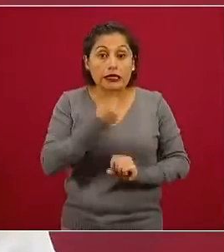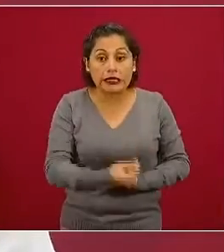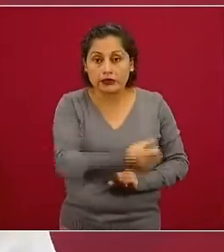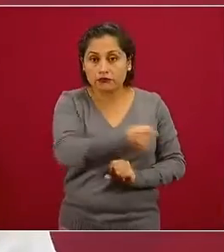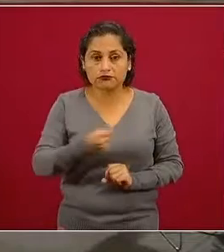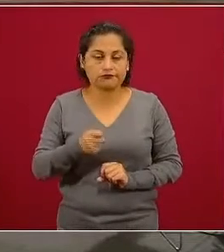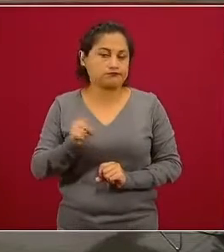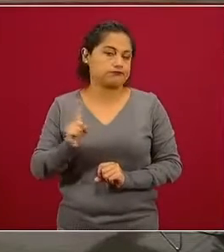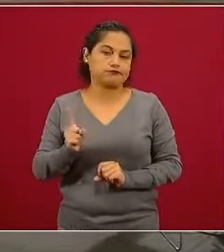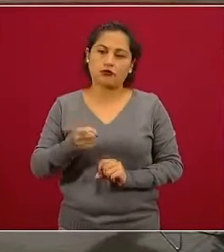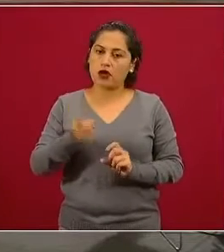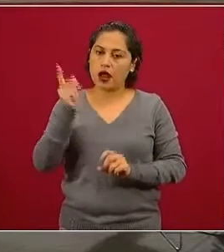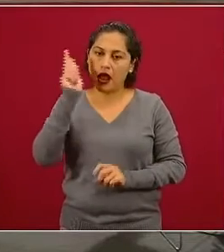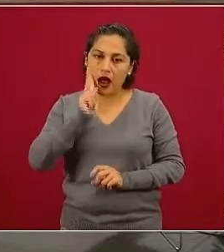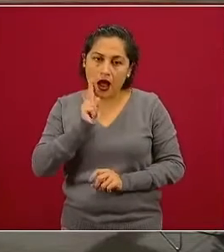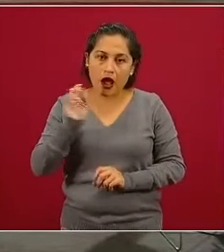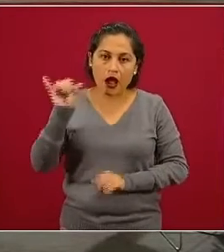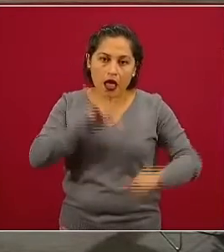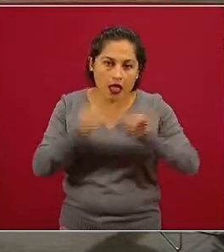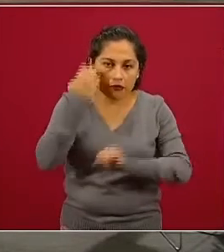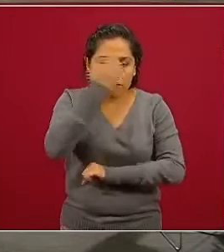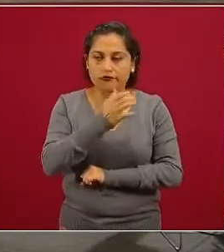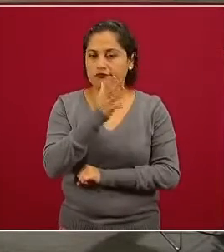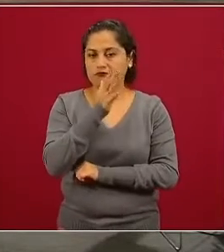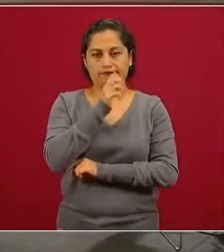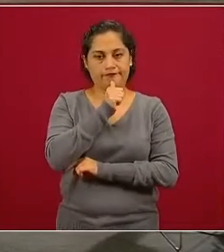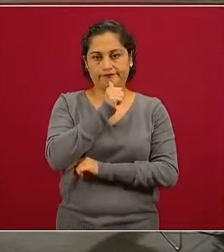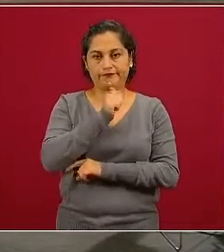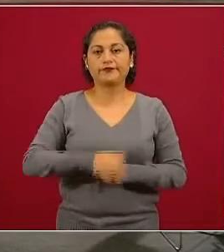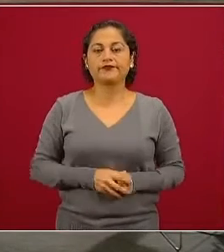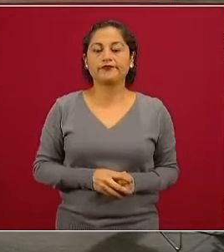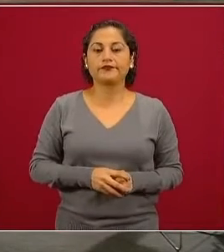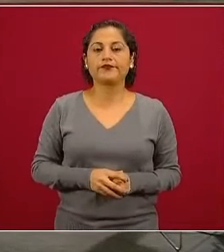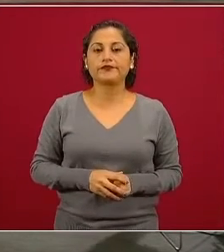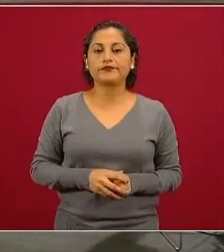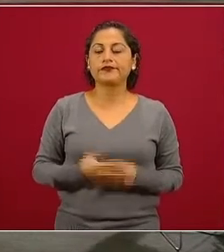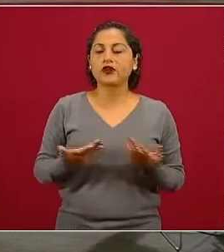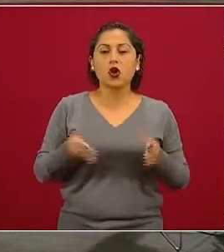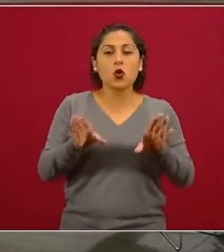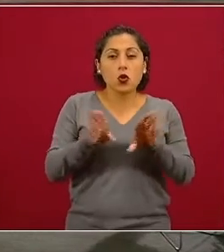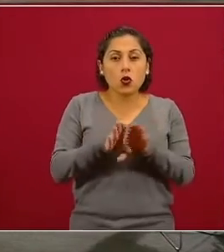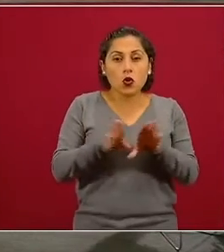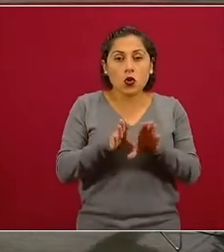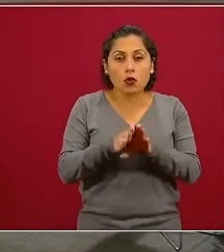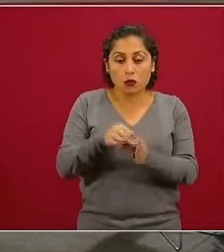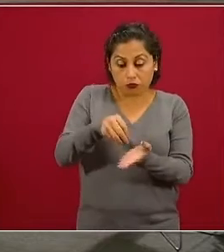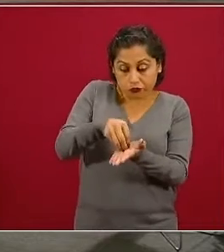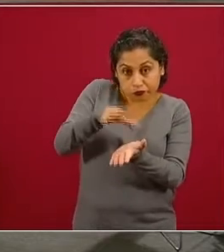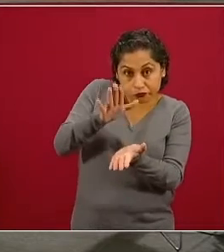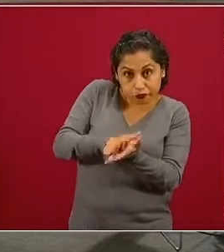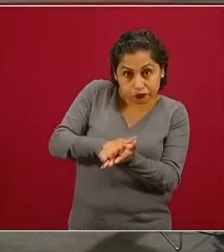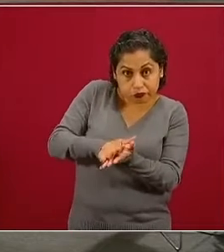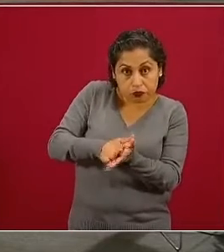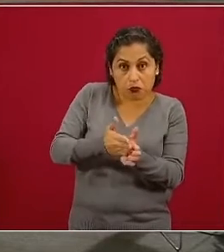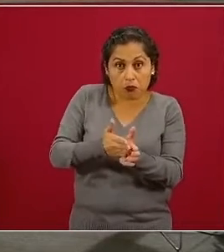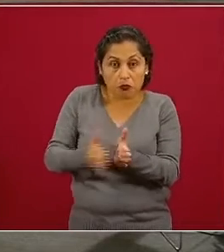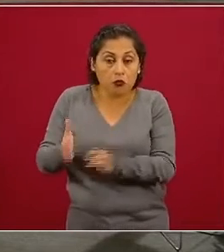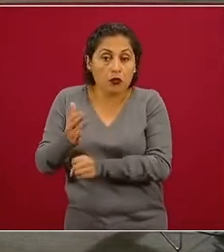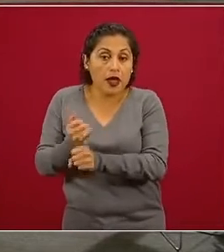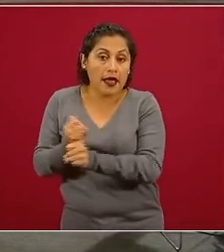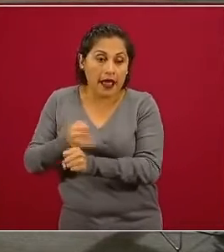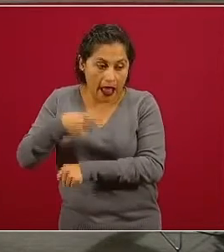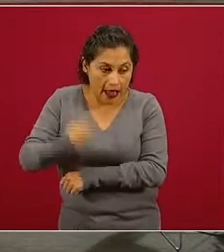de la libertad no deben participar en ensayos clínicos, o personas que son parte de minorías sociales